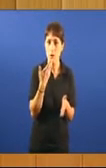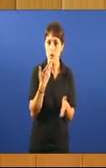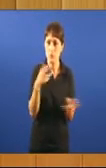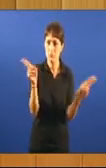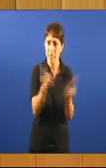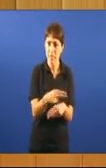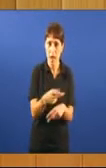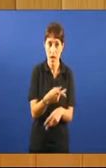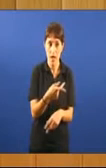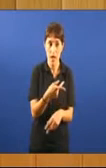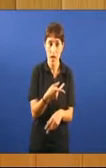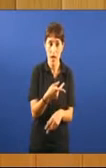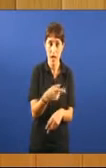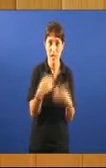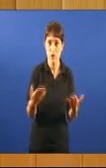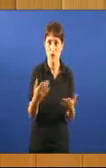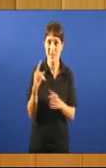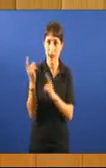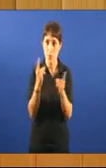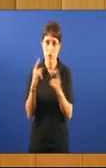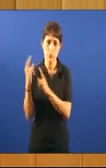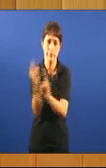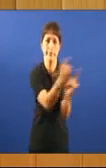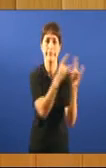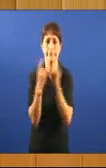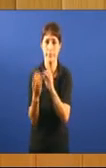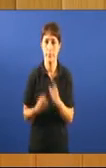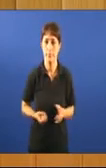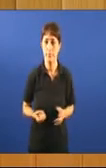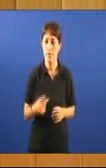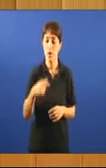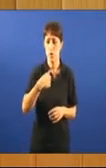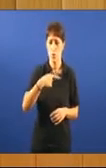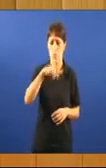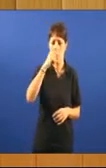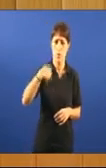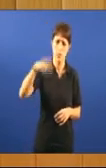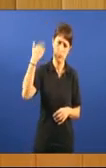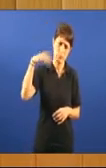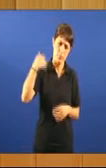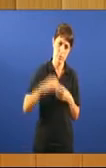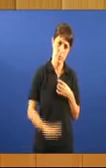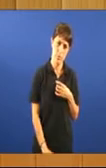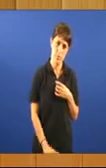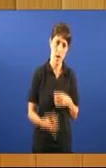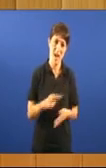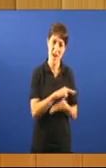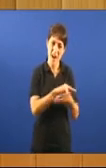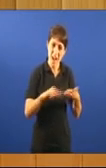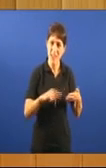ver? Mire, Galiza, cando eu era cativo, era por sí soa unha potencia pesqueira